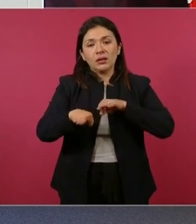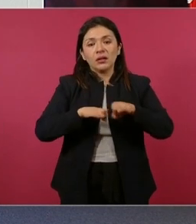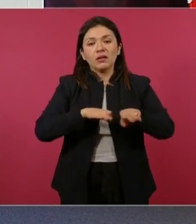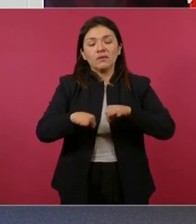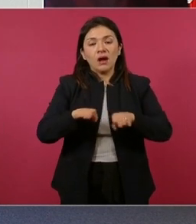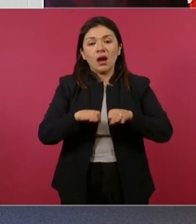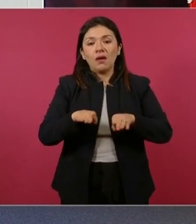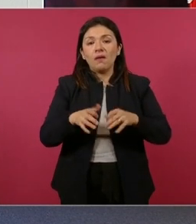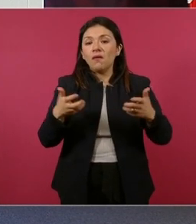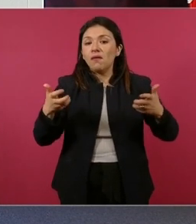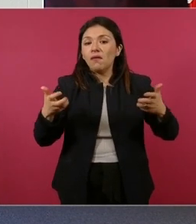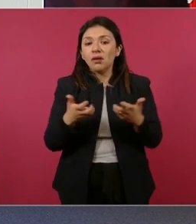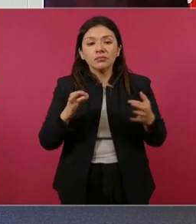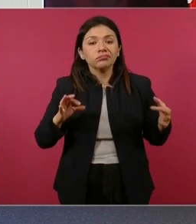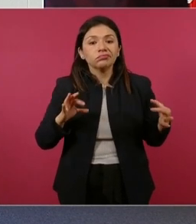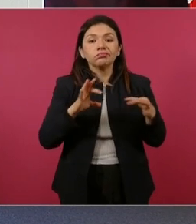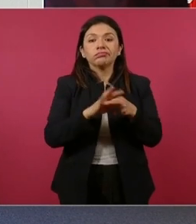de facto